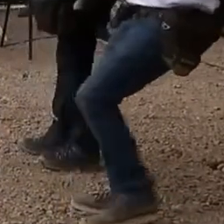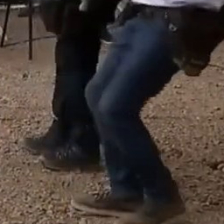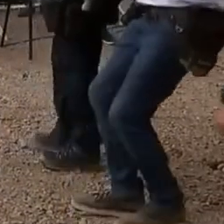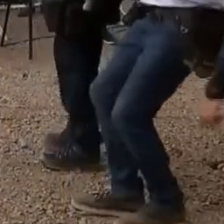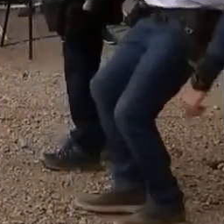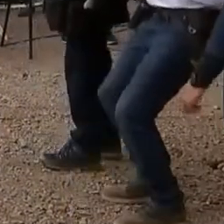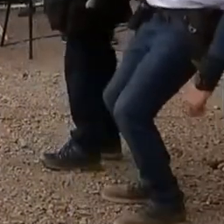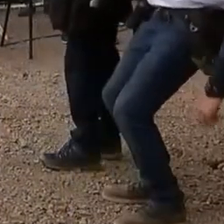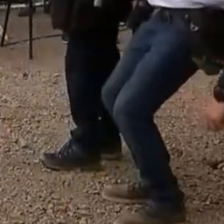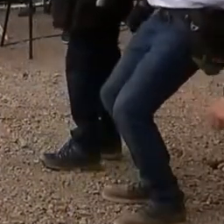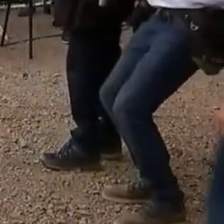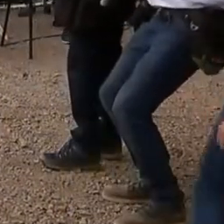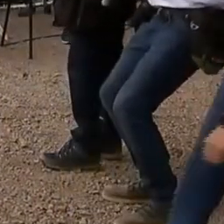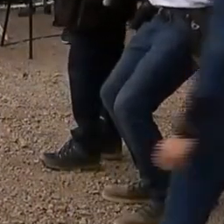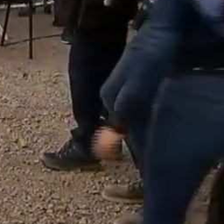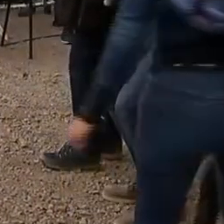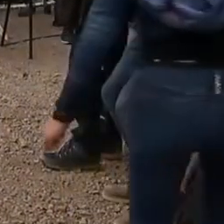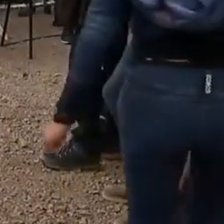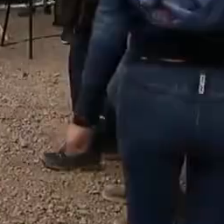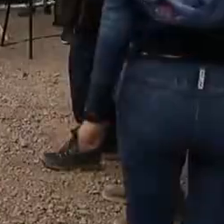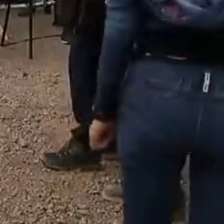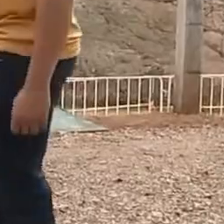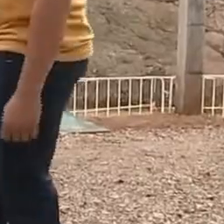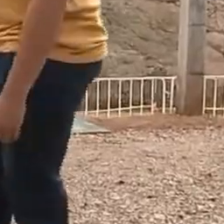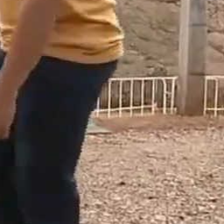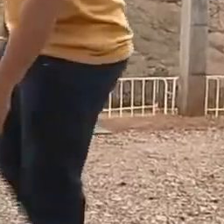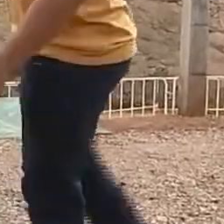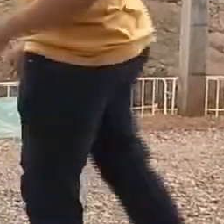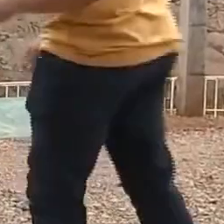y autoridades que lo acompañan.